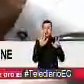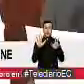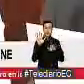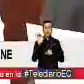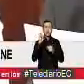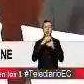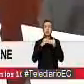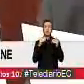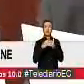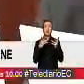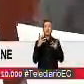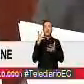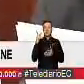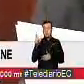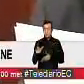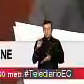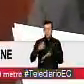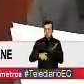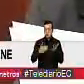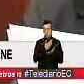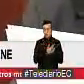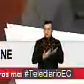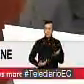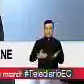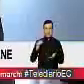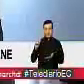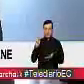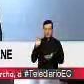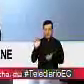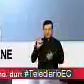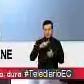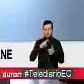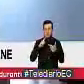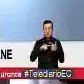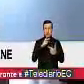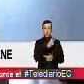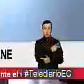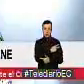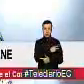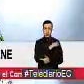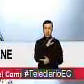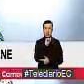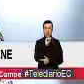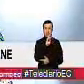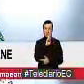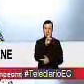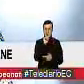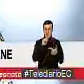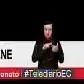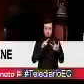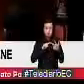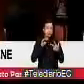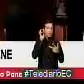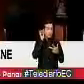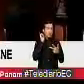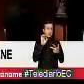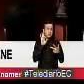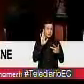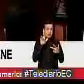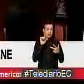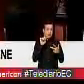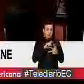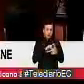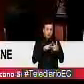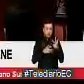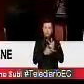$7,880, contra la presidenta del CNE, Diana Tamaín, y los vocales, José Cabrera y Estela Acero, impuesta en